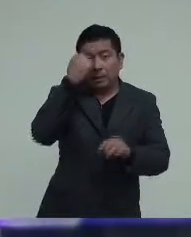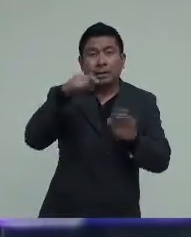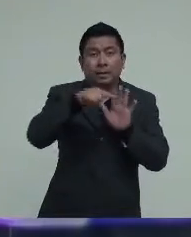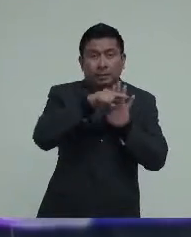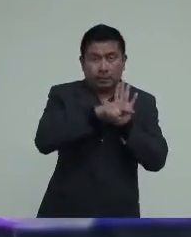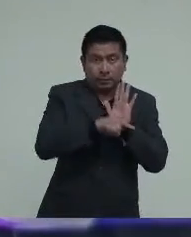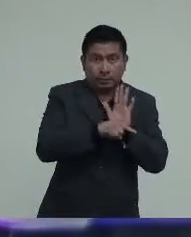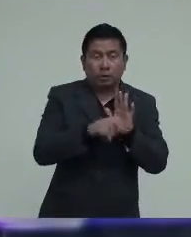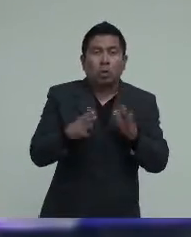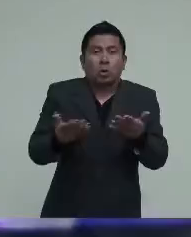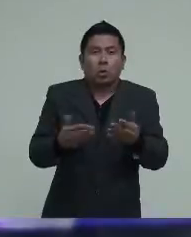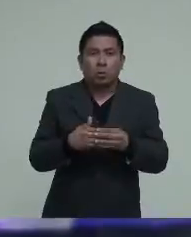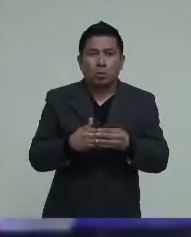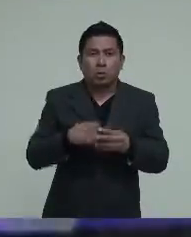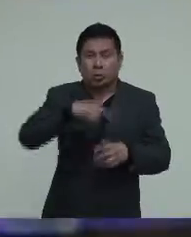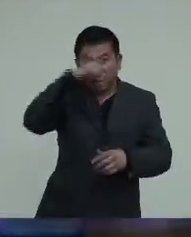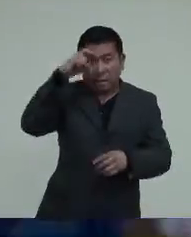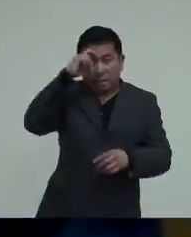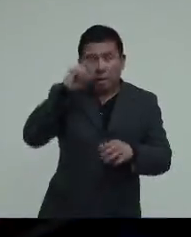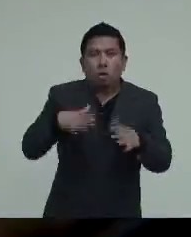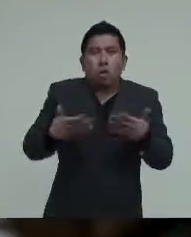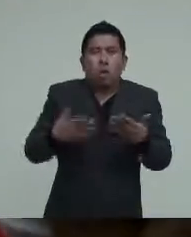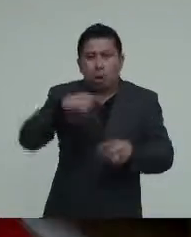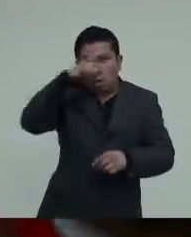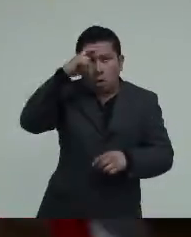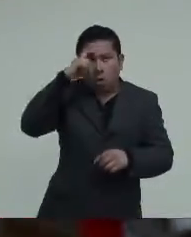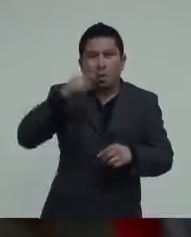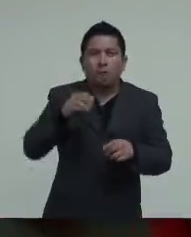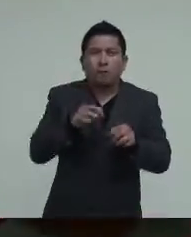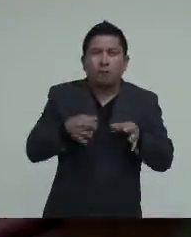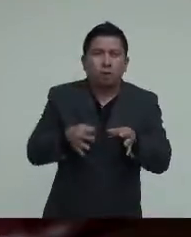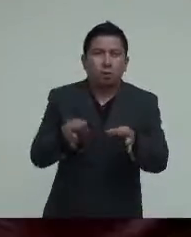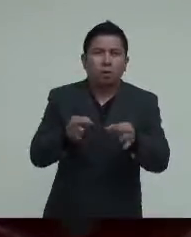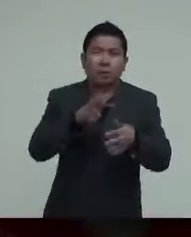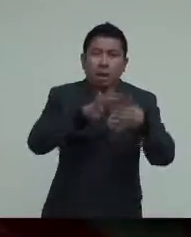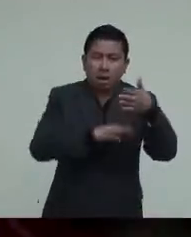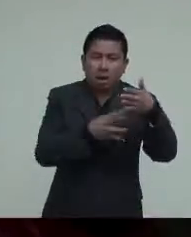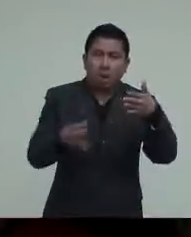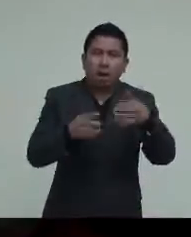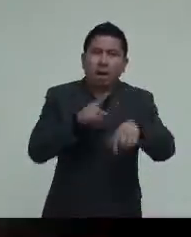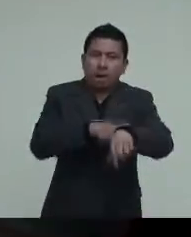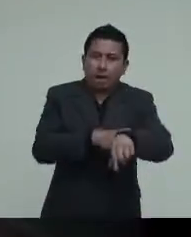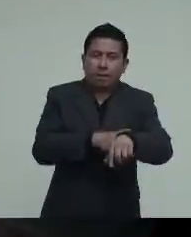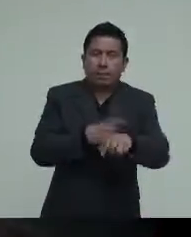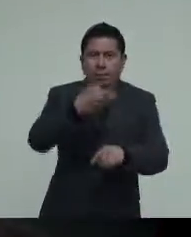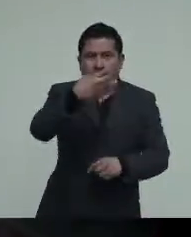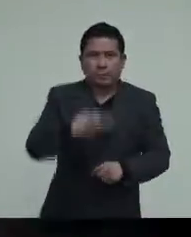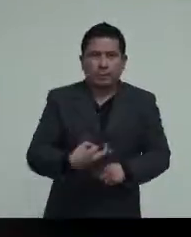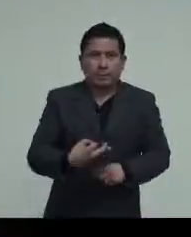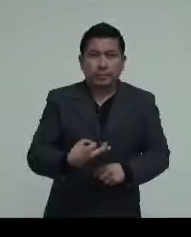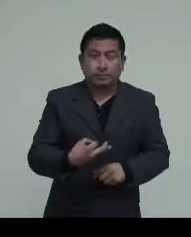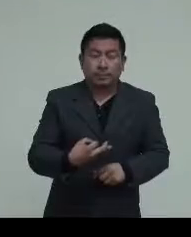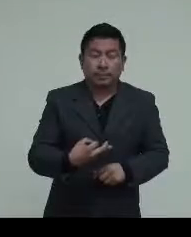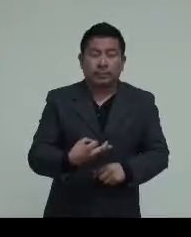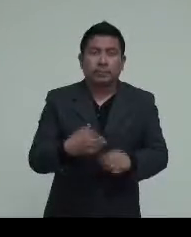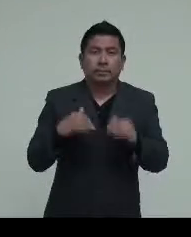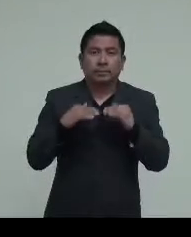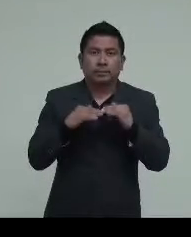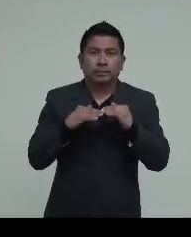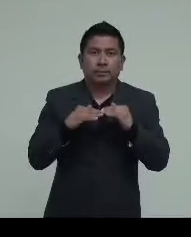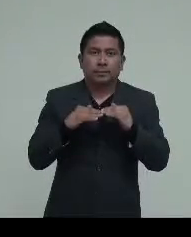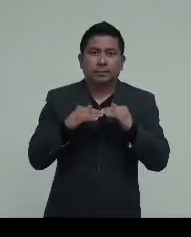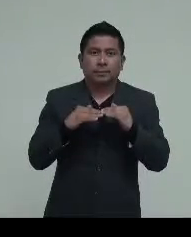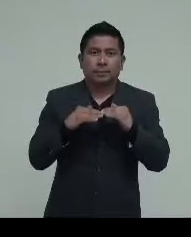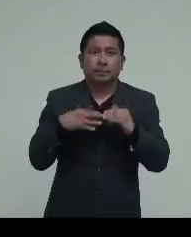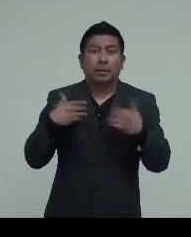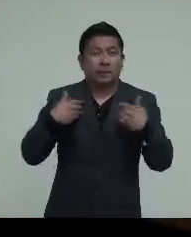las normas, digamos, que se puede tener en un trabajo, a que ellos tienen que cumplir un horario, a que tienen que tener disciplina,